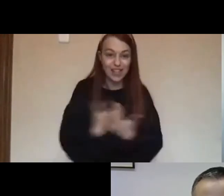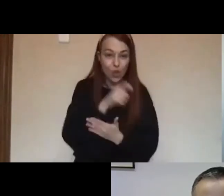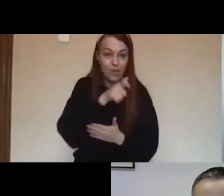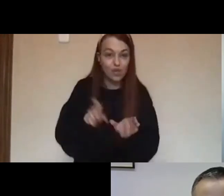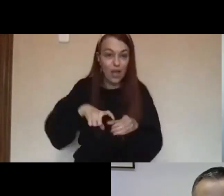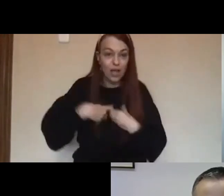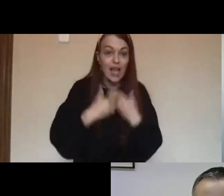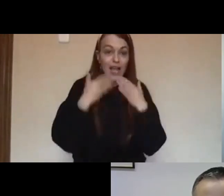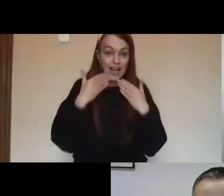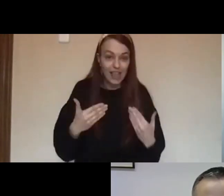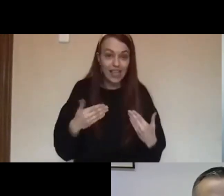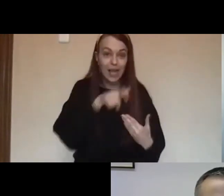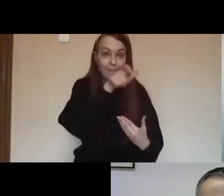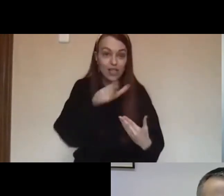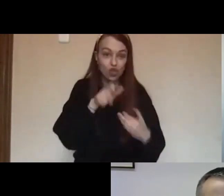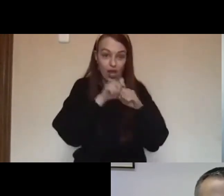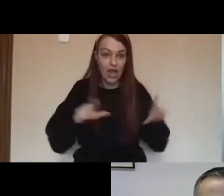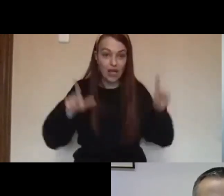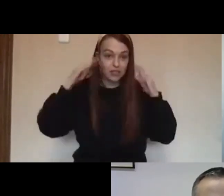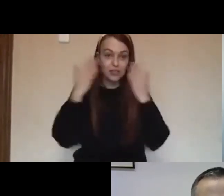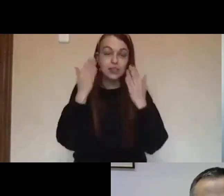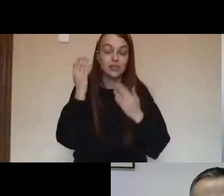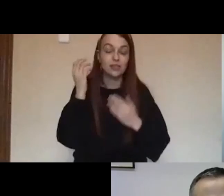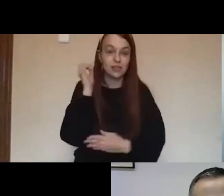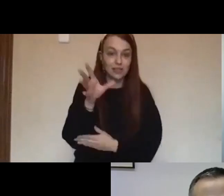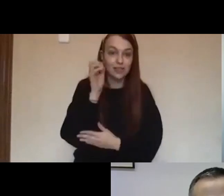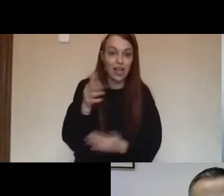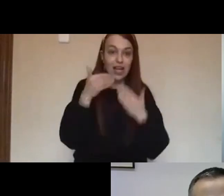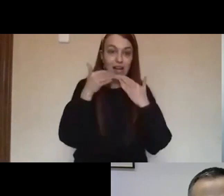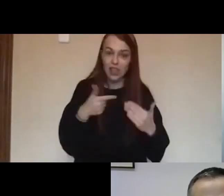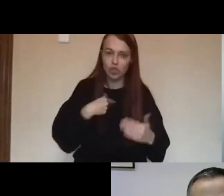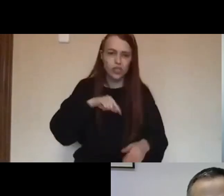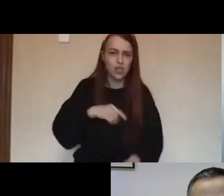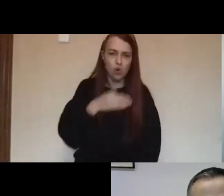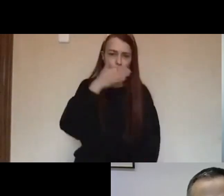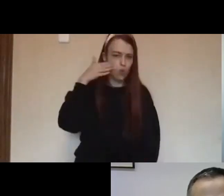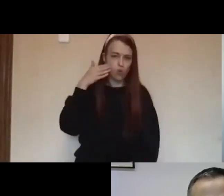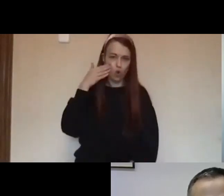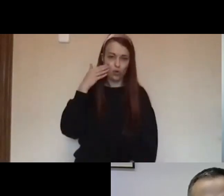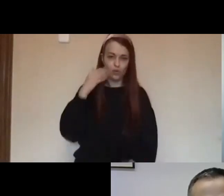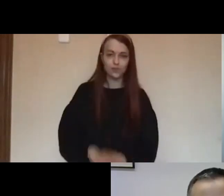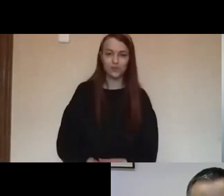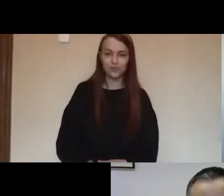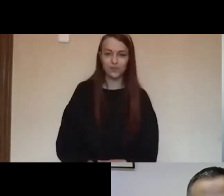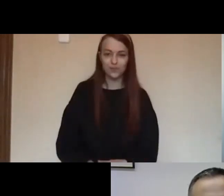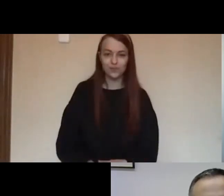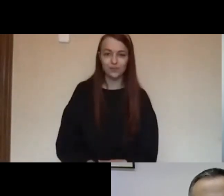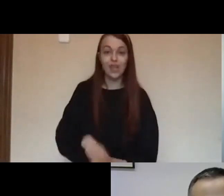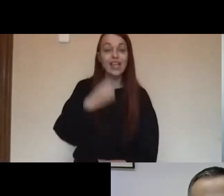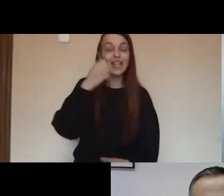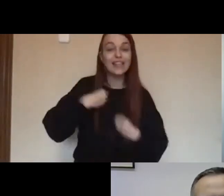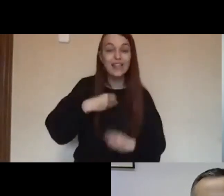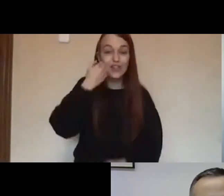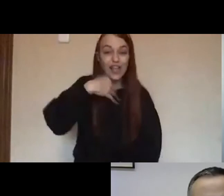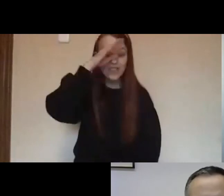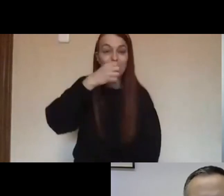asistentes, muchísimas gracias a los panelistas. Ha sido un honor compartir con vosotros esta mesa. Buen fin de semana.